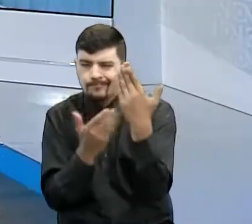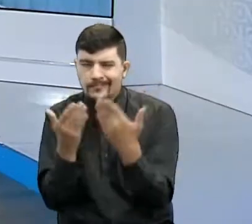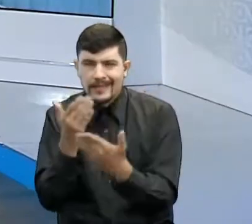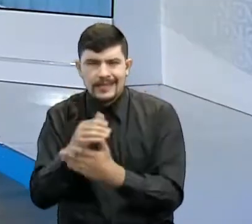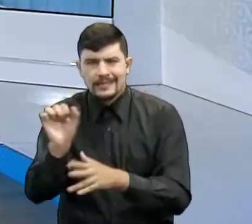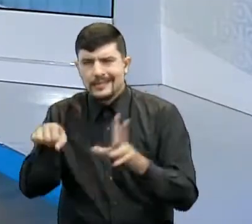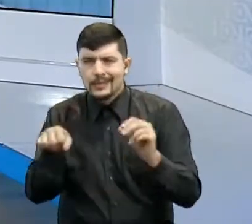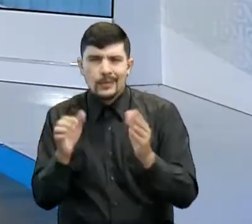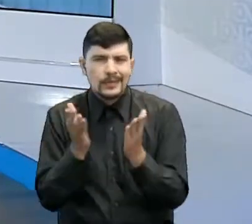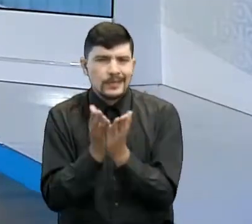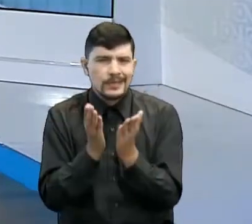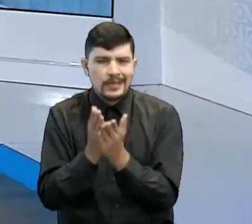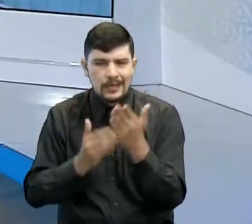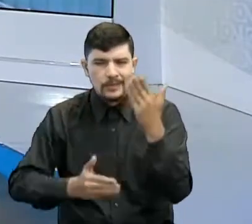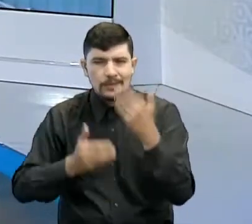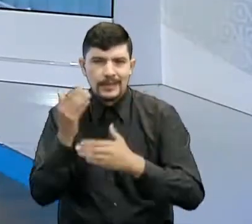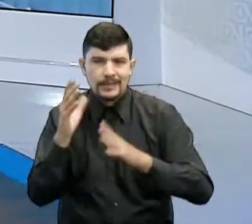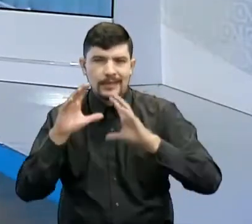buenas tardes.